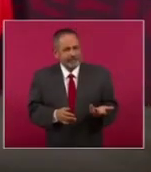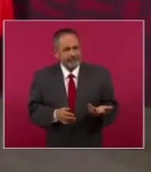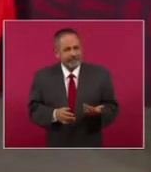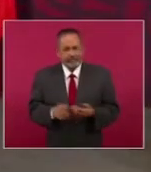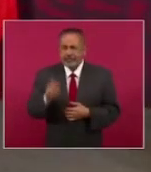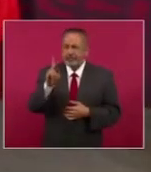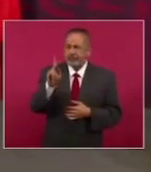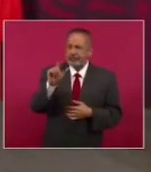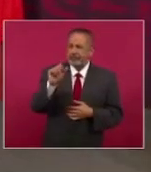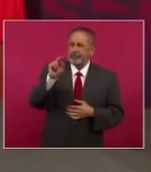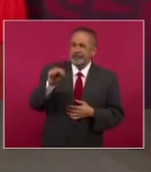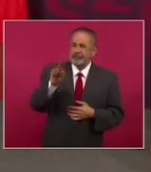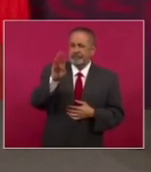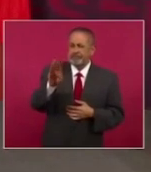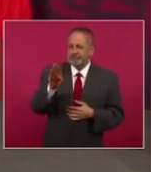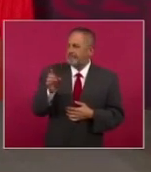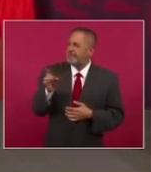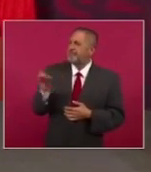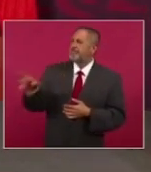plan.